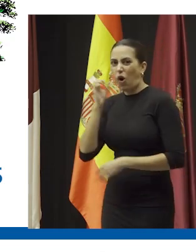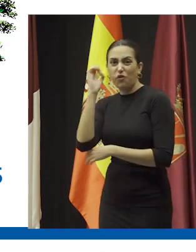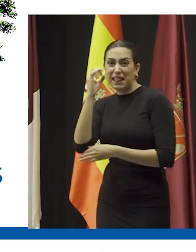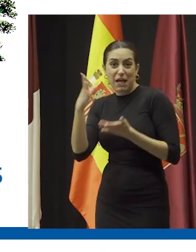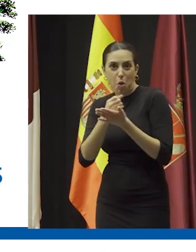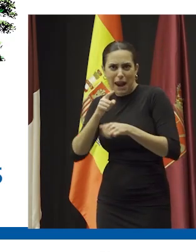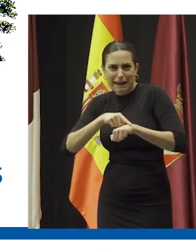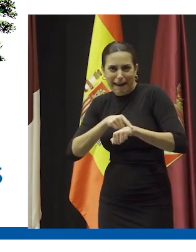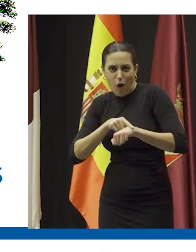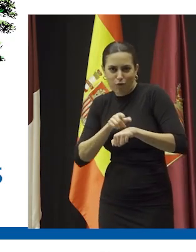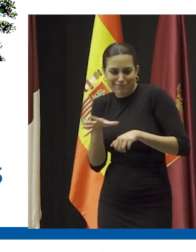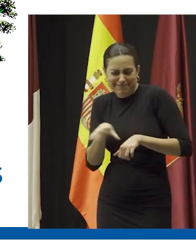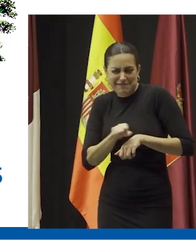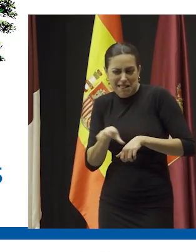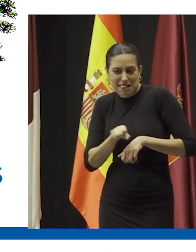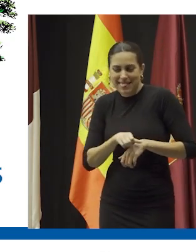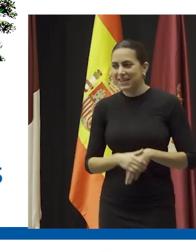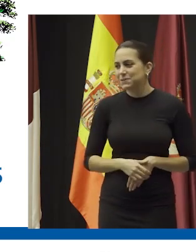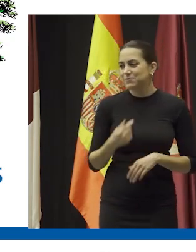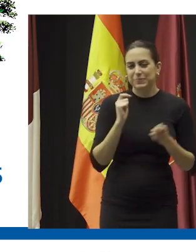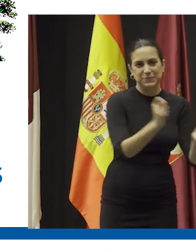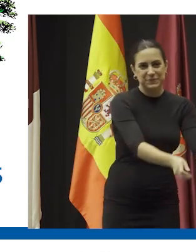Yo os lo doy. Vicente.